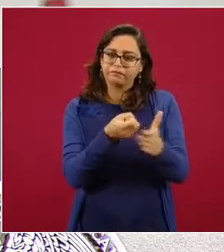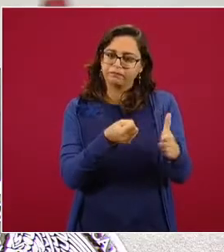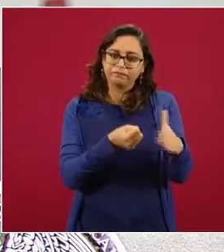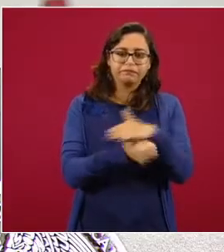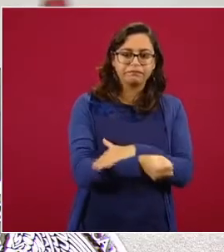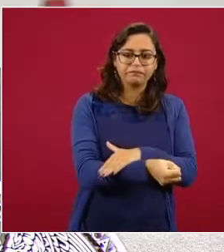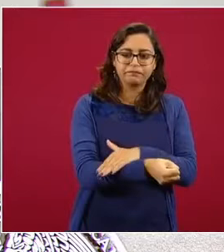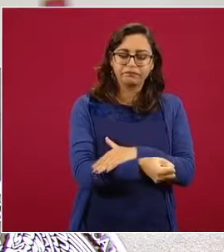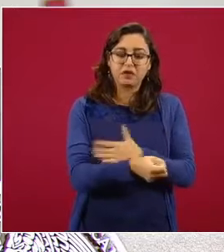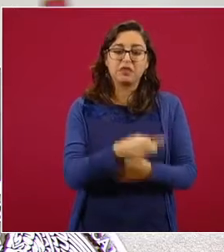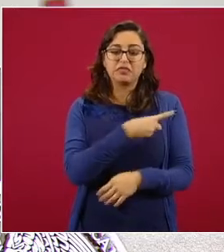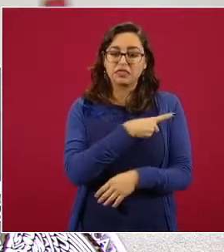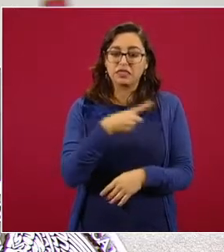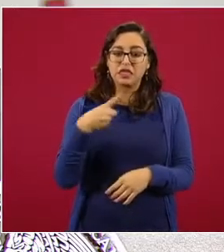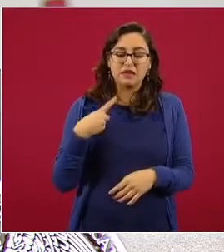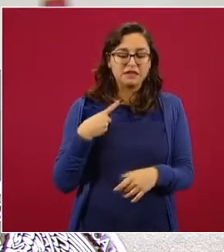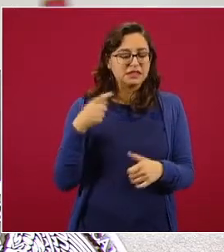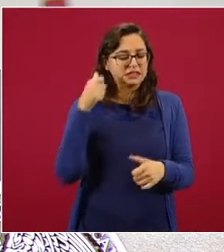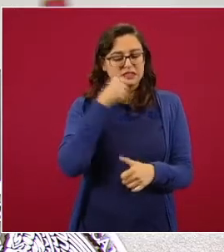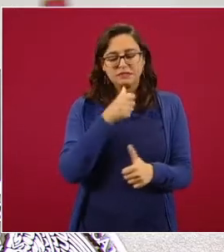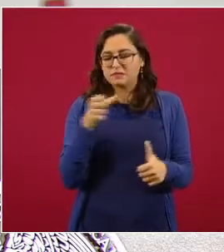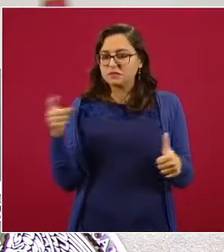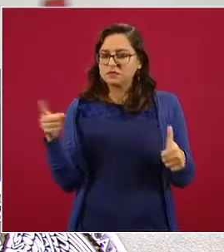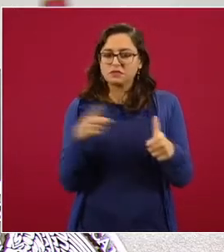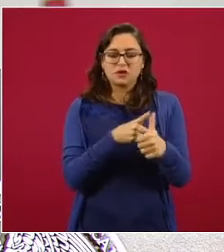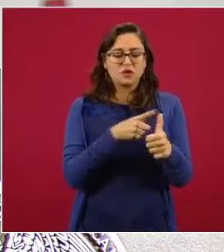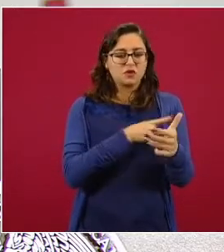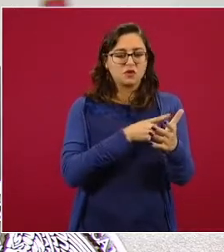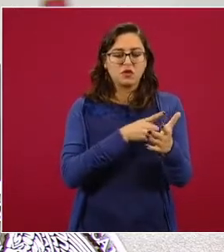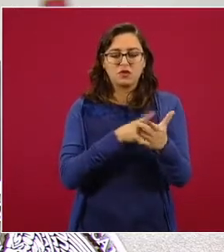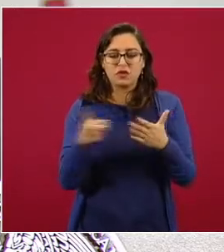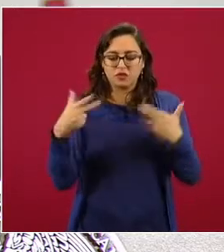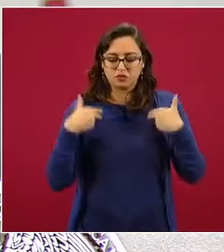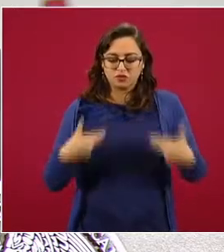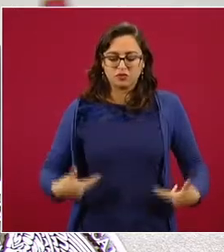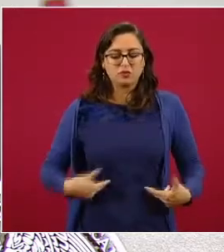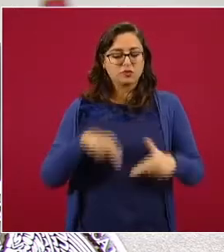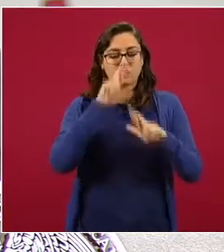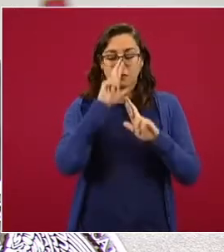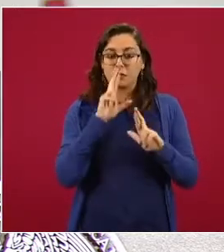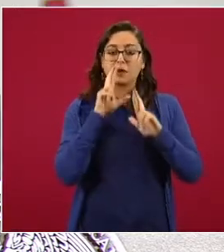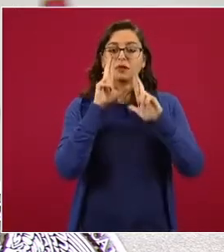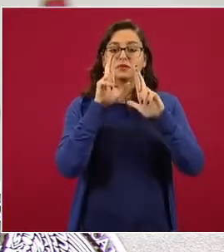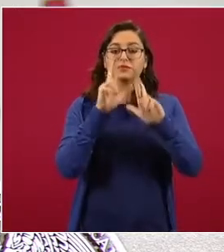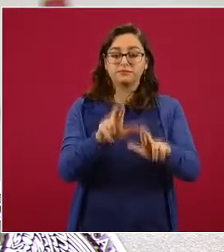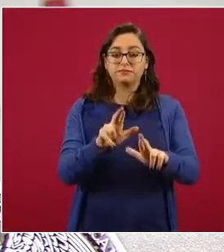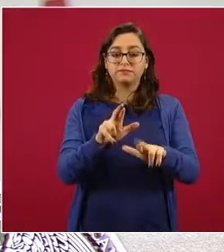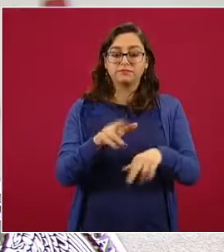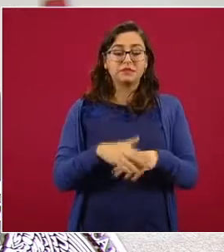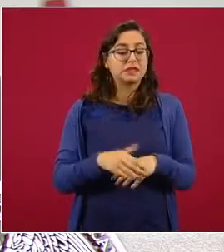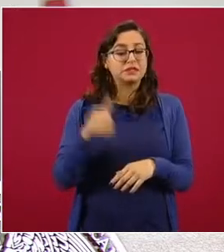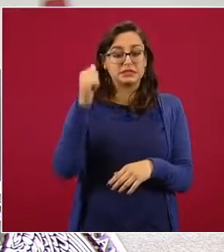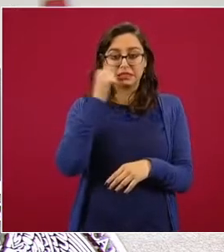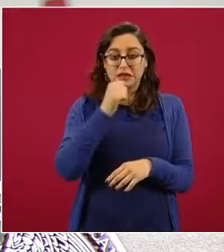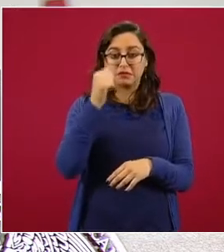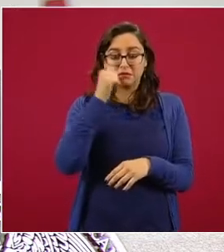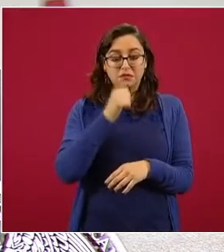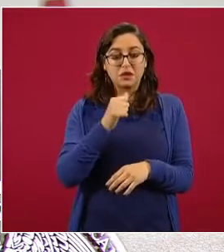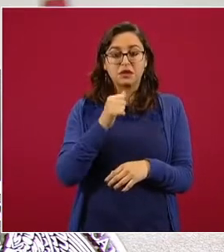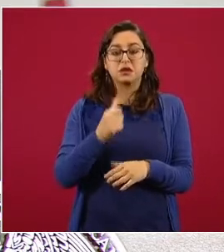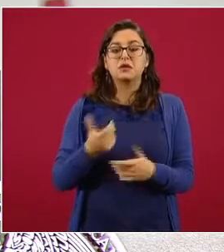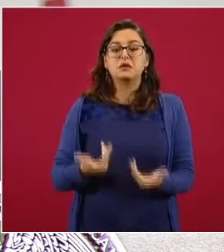legalidad y respeto a los derechos humanos. Cabe señalar que desde el primer momento se colaboró con las